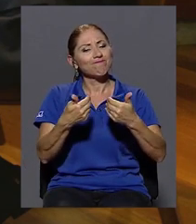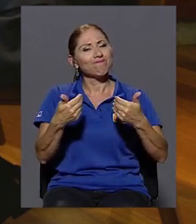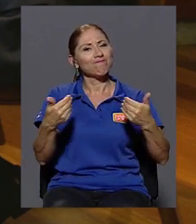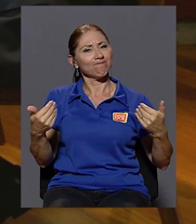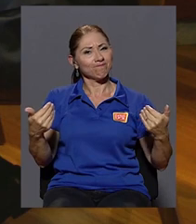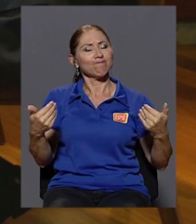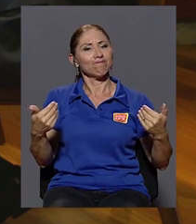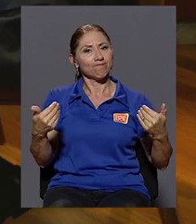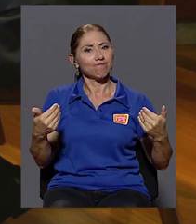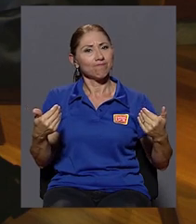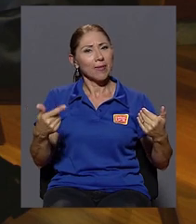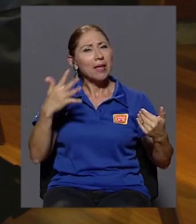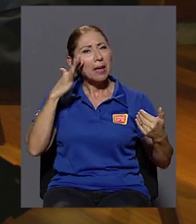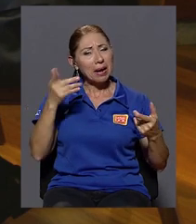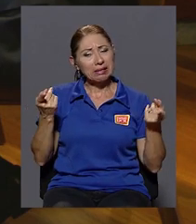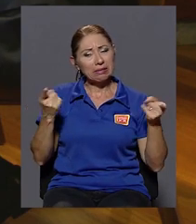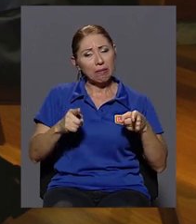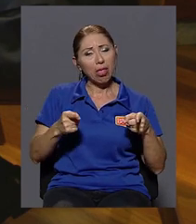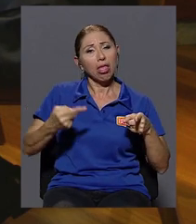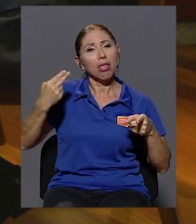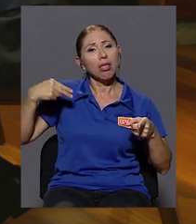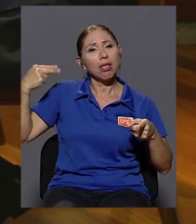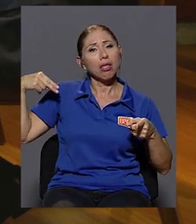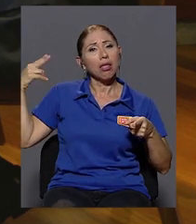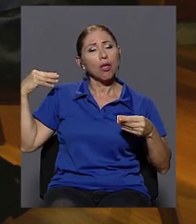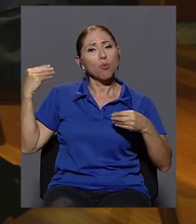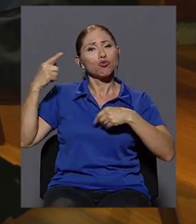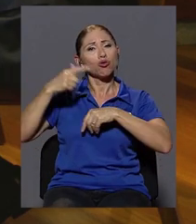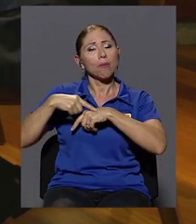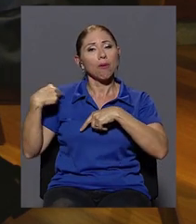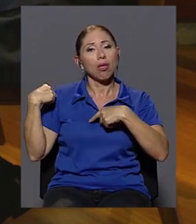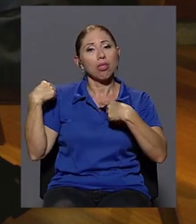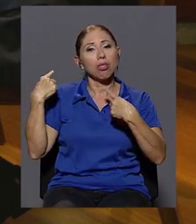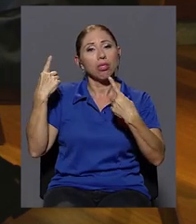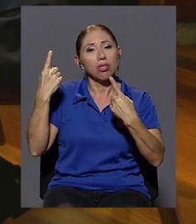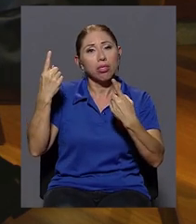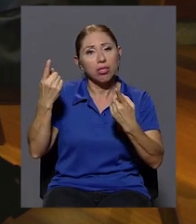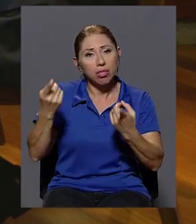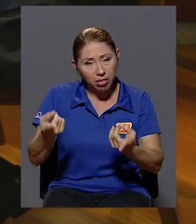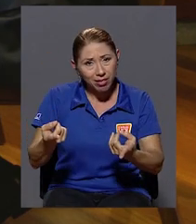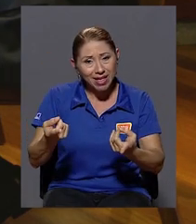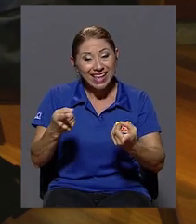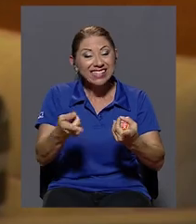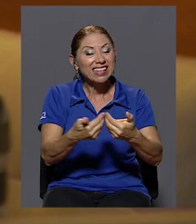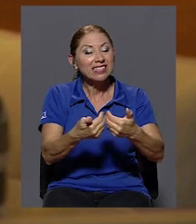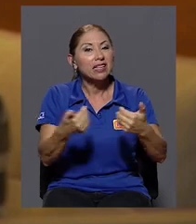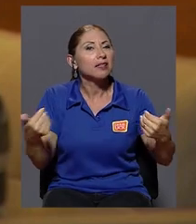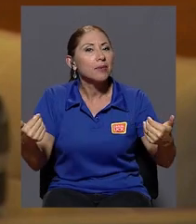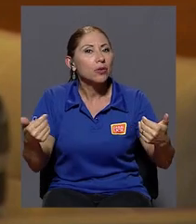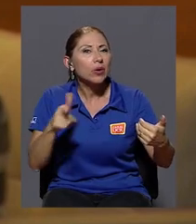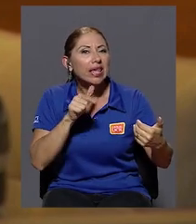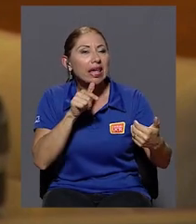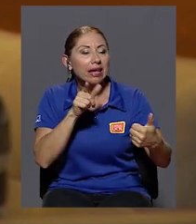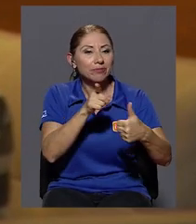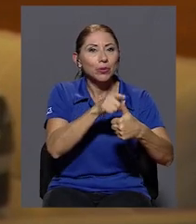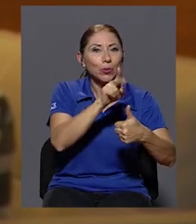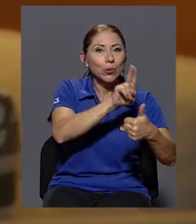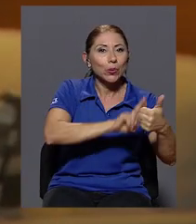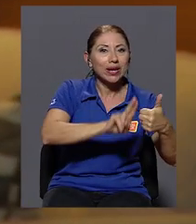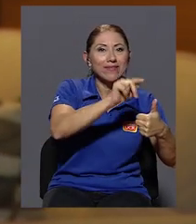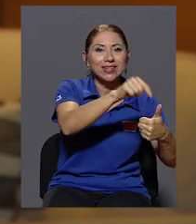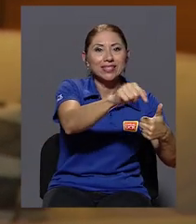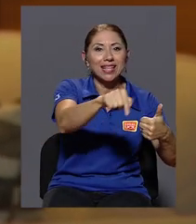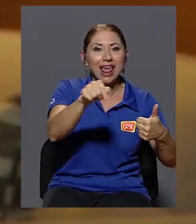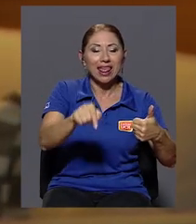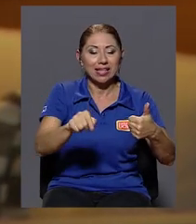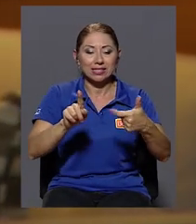que parece ser histórico, haber durado mucho tiempo, entre las universidades y nuestros